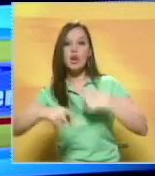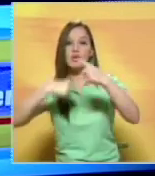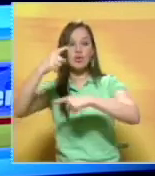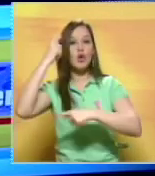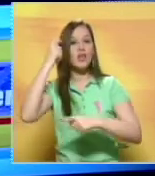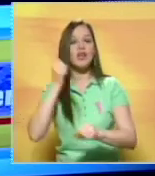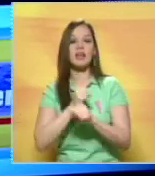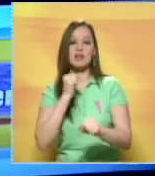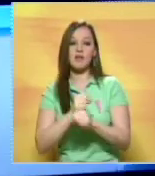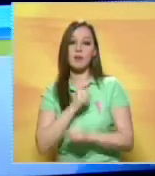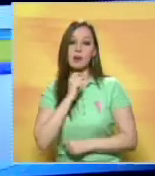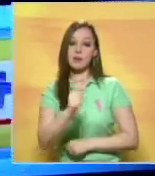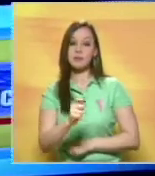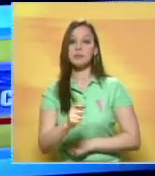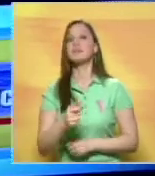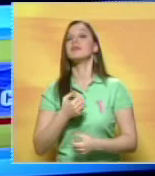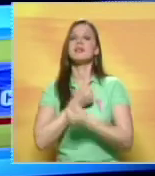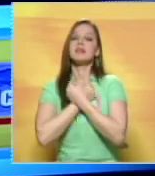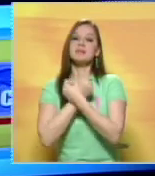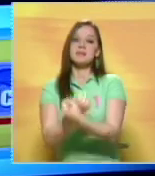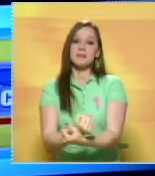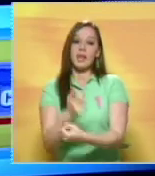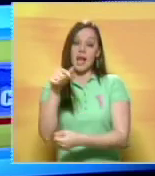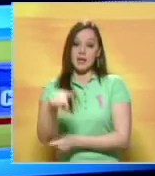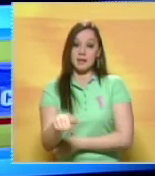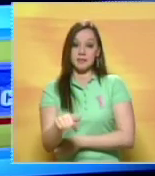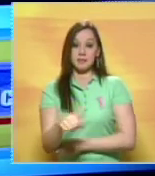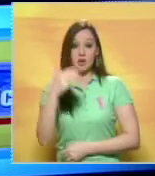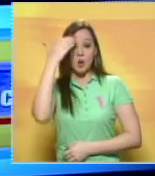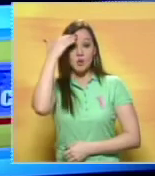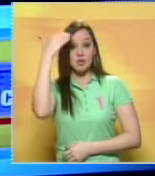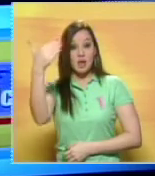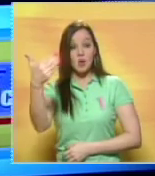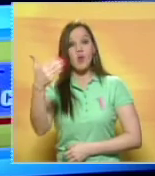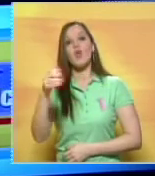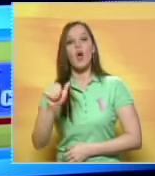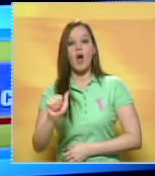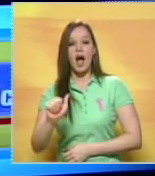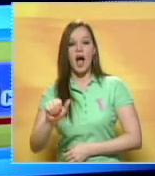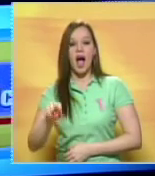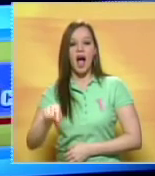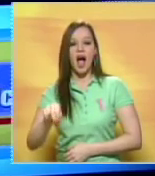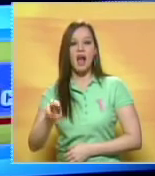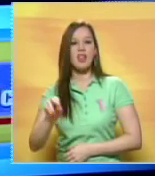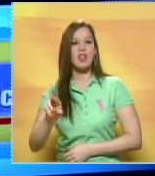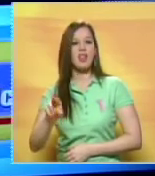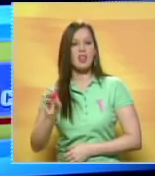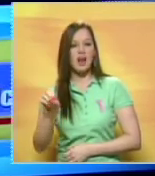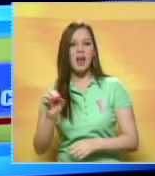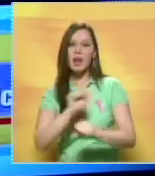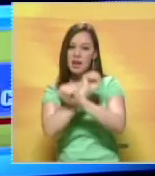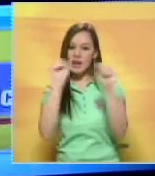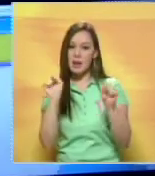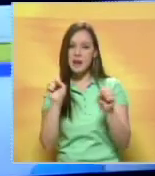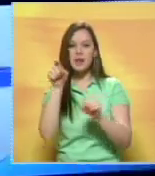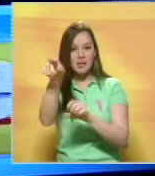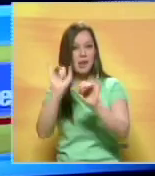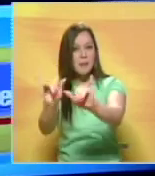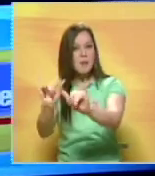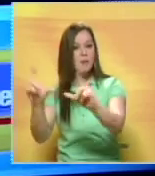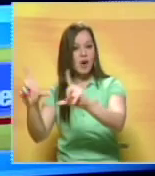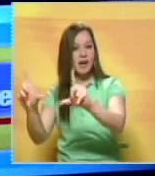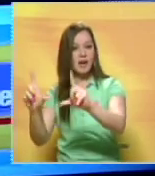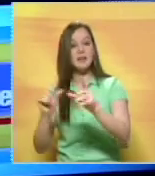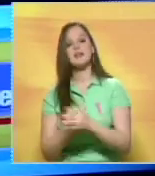nos dedicamos a esta profesión. Un abrazo cariñoso desde acá. Hoy un saludo a Andrés Jungblut, querido amigo y colega de la emisión matutina de ese mismo